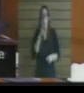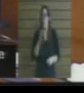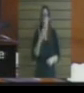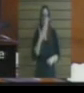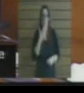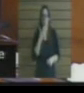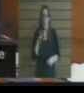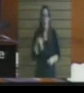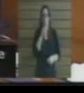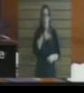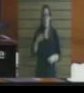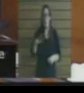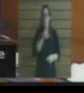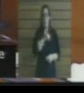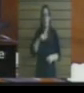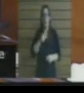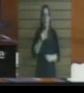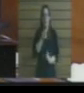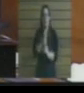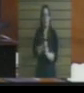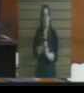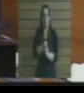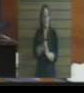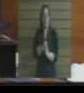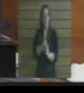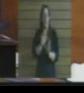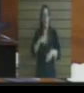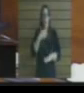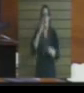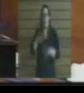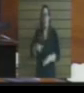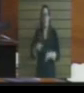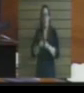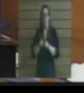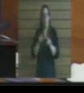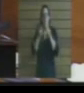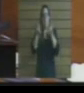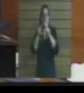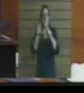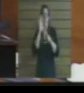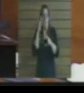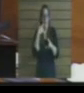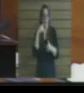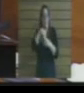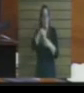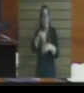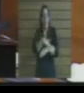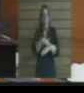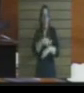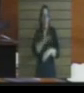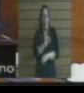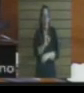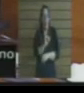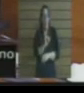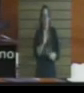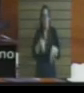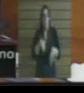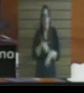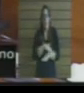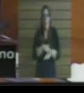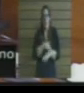privados que pueden seguir apostando por una empresa por el aval del gobierno de Navarra y no se dice nada por parte del gobierno de